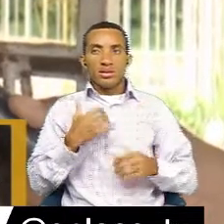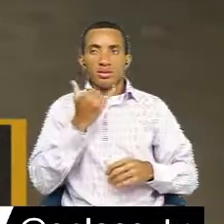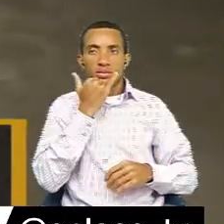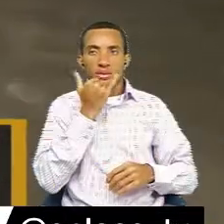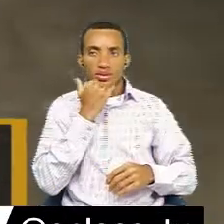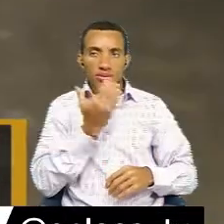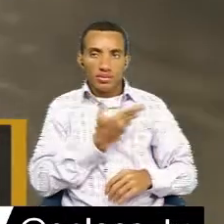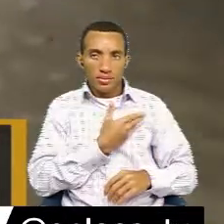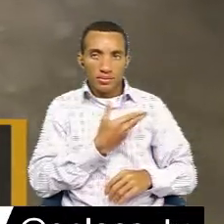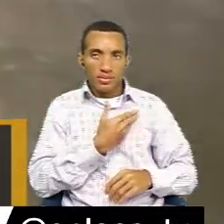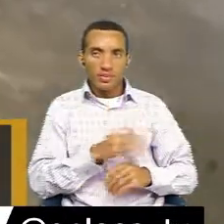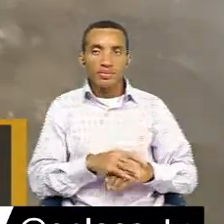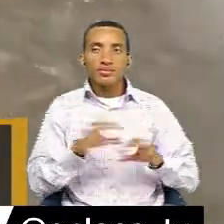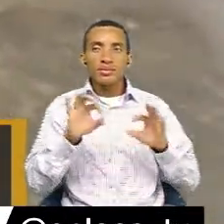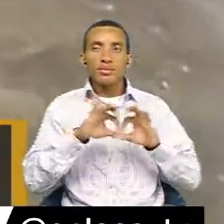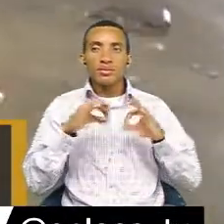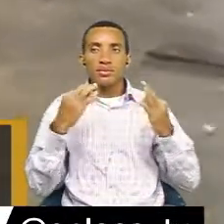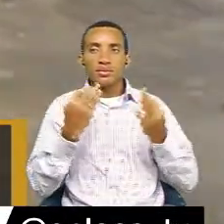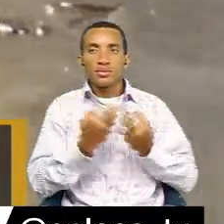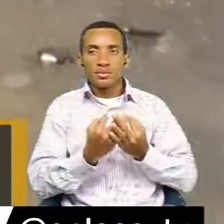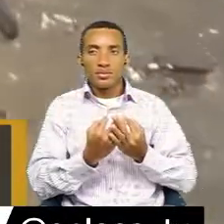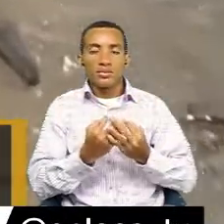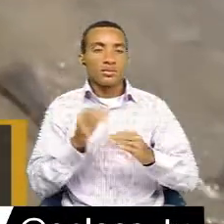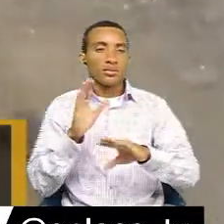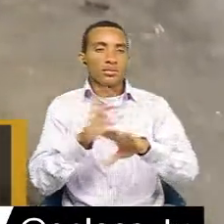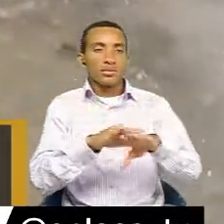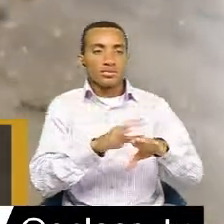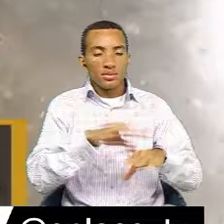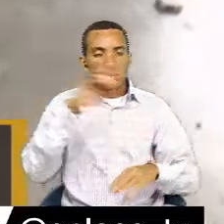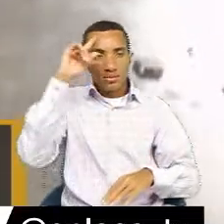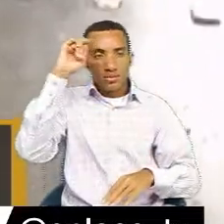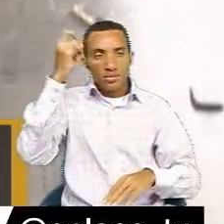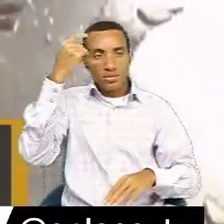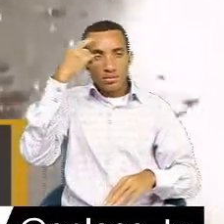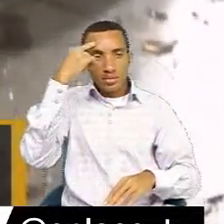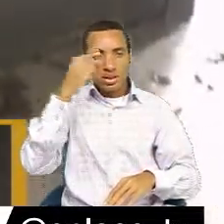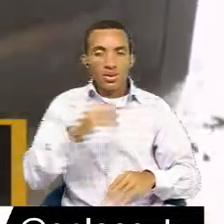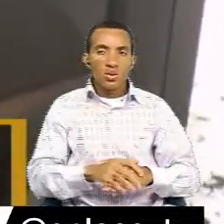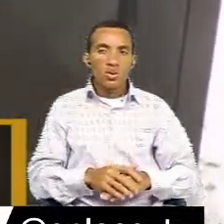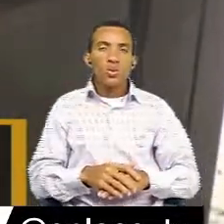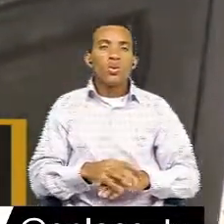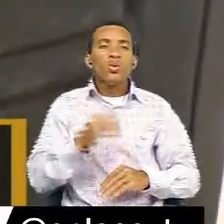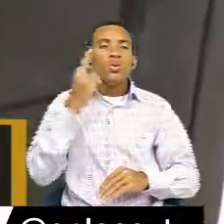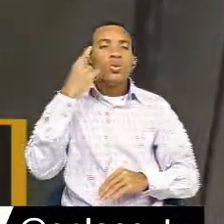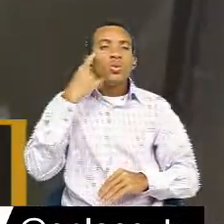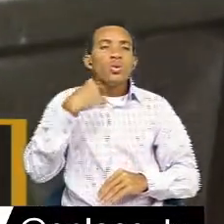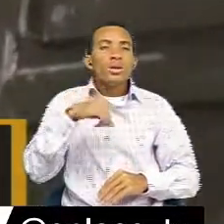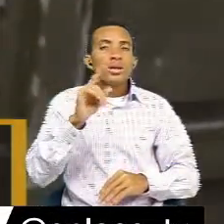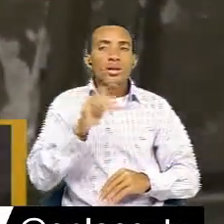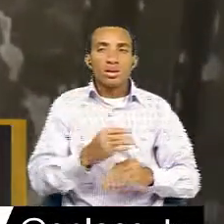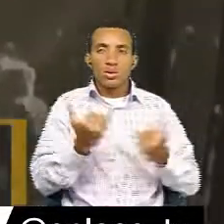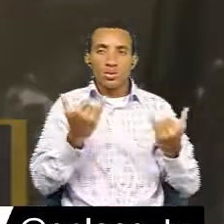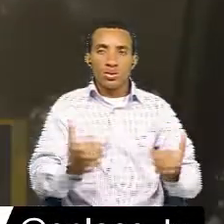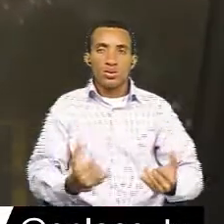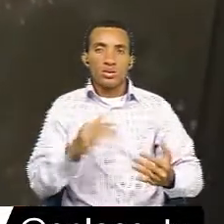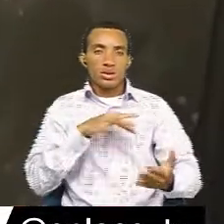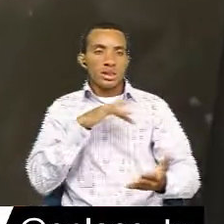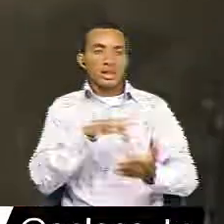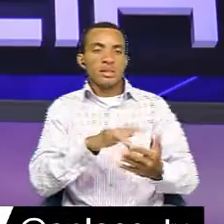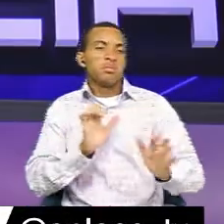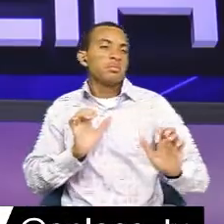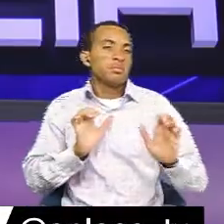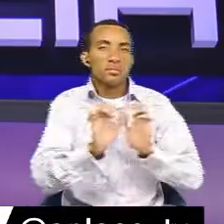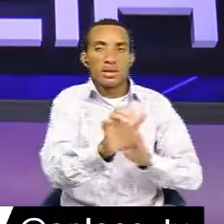mi mamá. La familia tiene una orden de protección por parte del Estado, pero según ella la única vez que ha hecho presencia la autoridad ha sido hoy, pero para agredirlos.